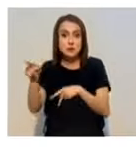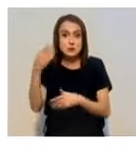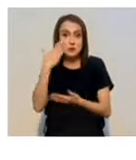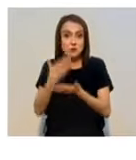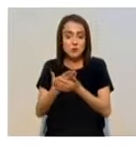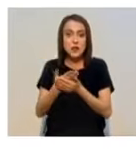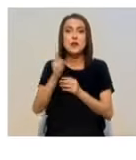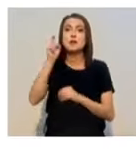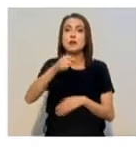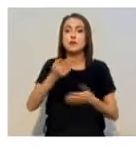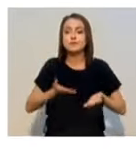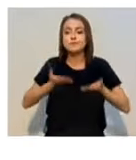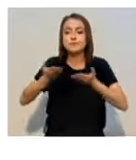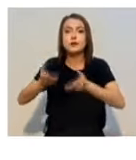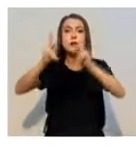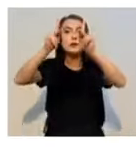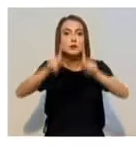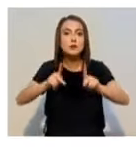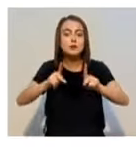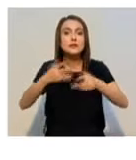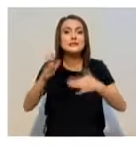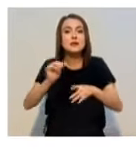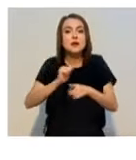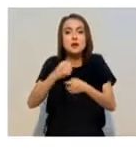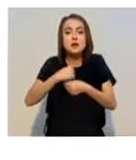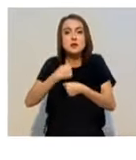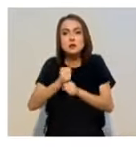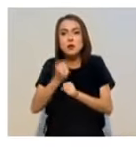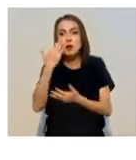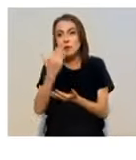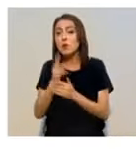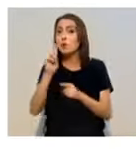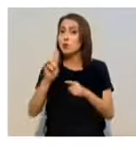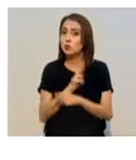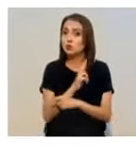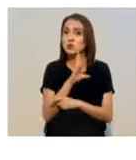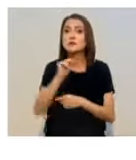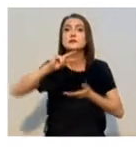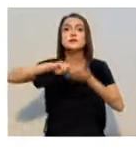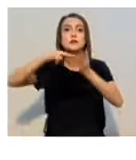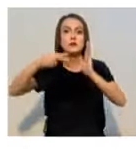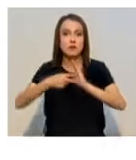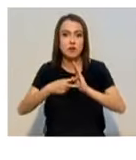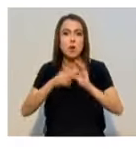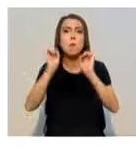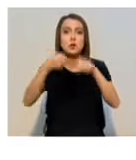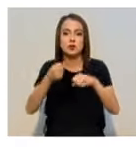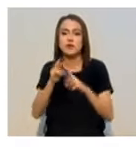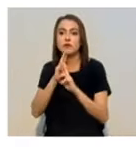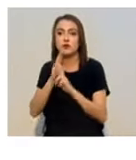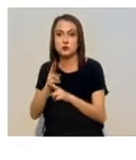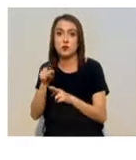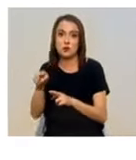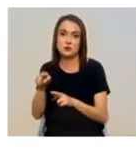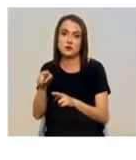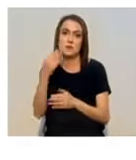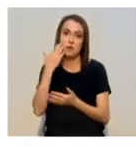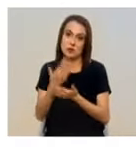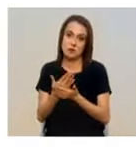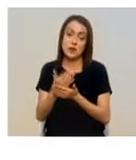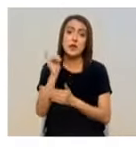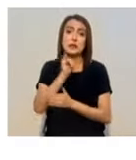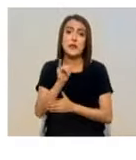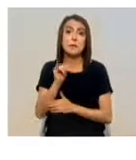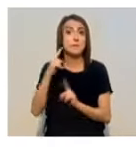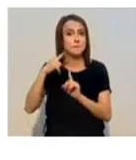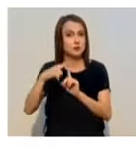prueba, deberán entregar a la persona que se le practique la prueba los usos y los significados de los posibles resultados de la misma. También una